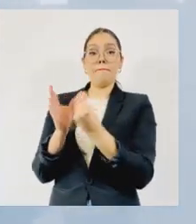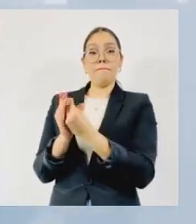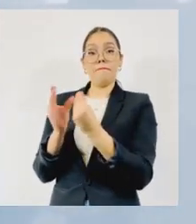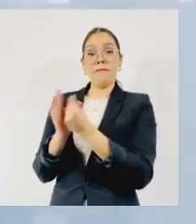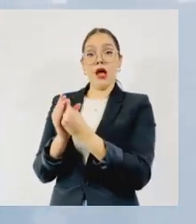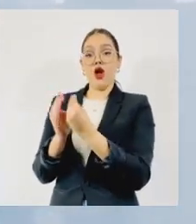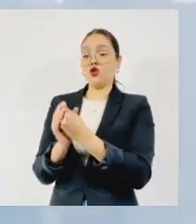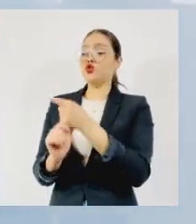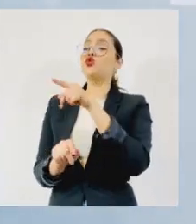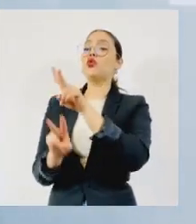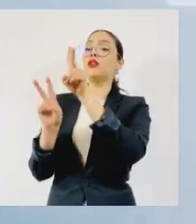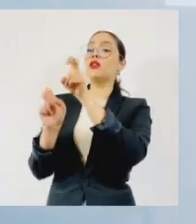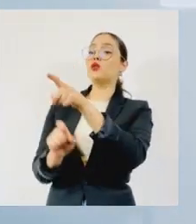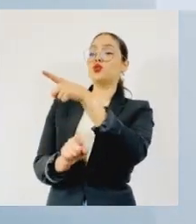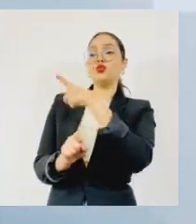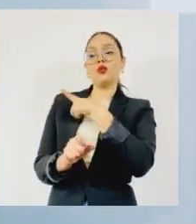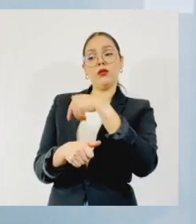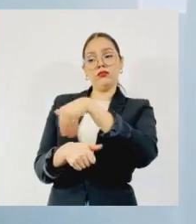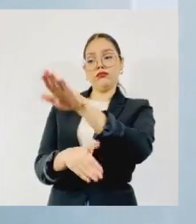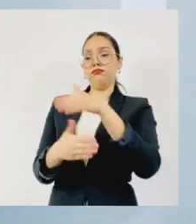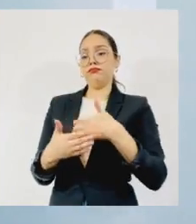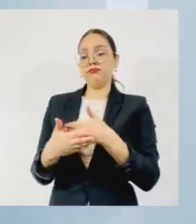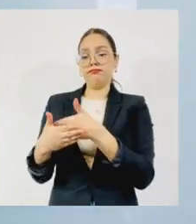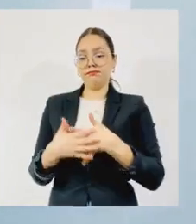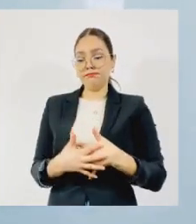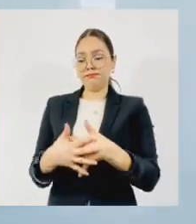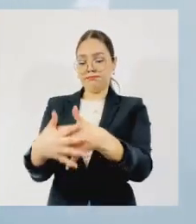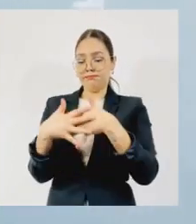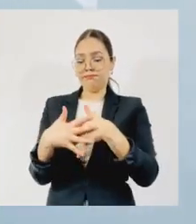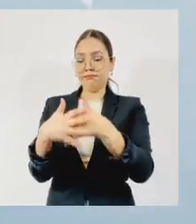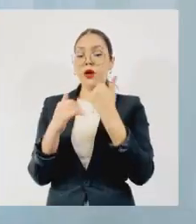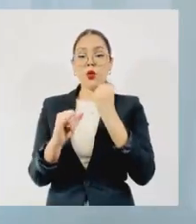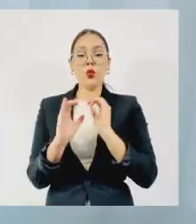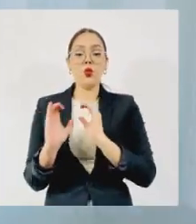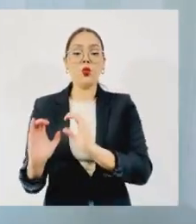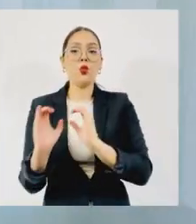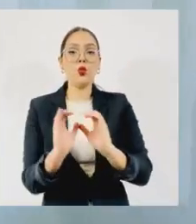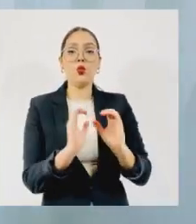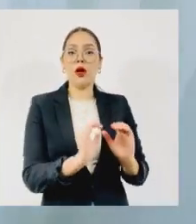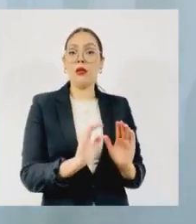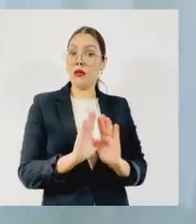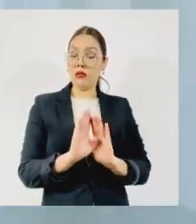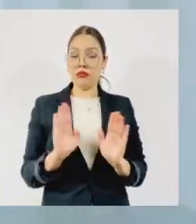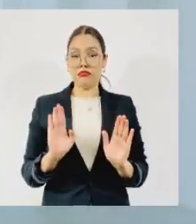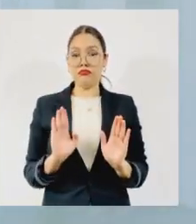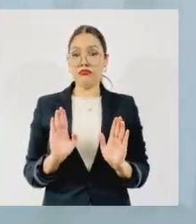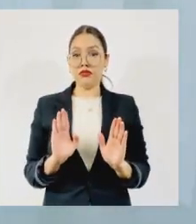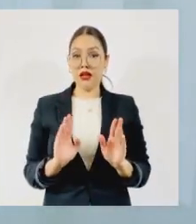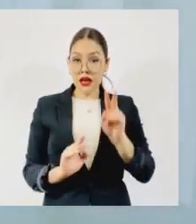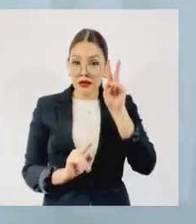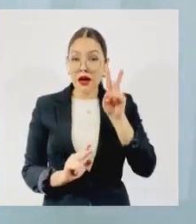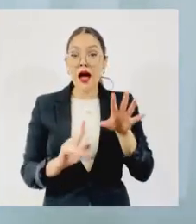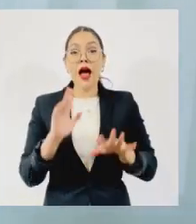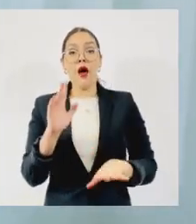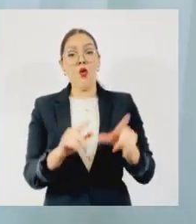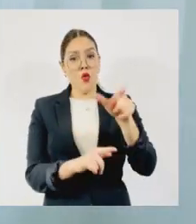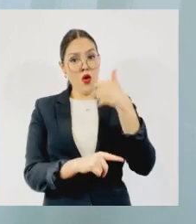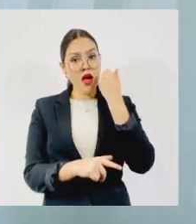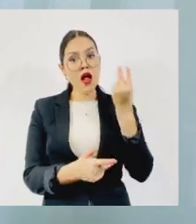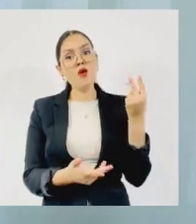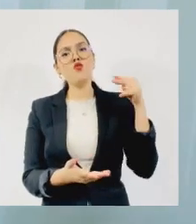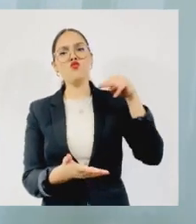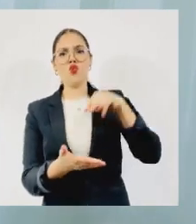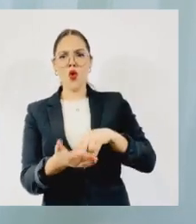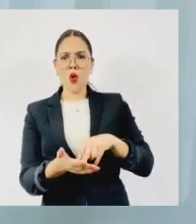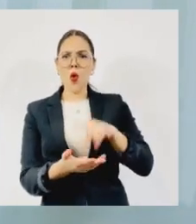privada como reproductoras y como cuidadoras. Y es muy difícil que acepten que